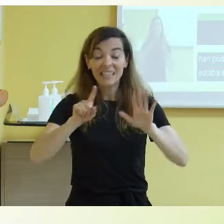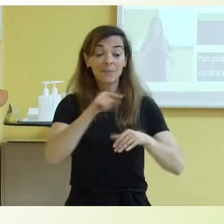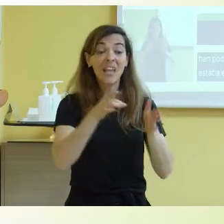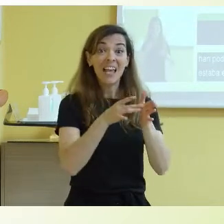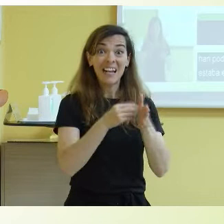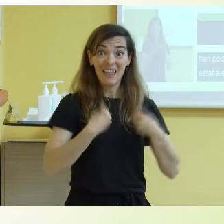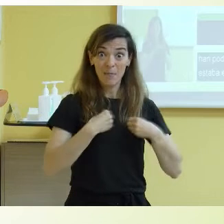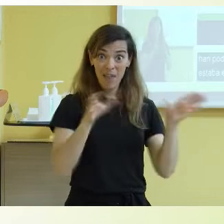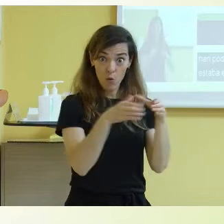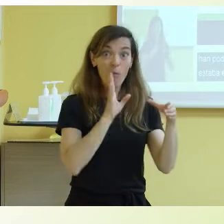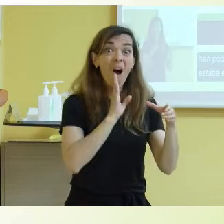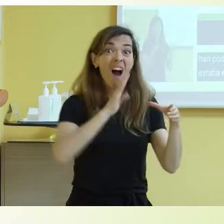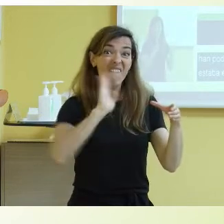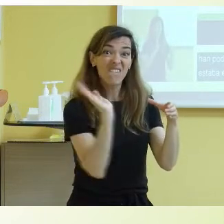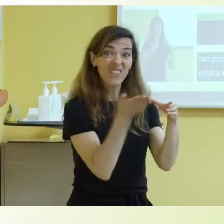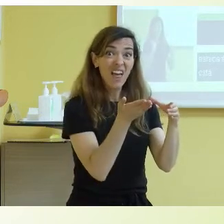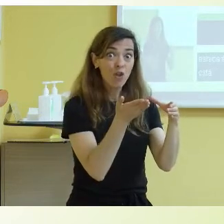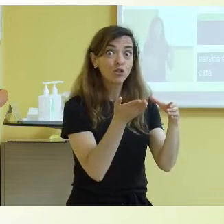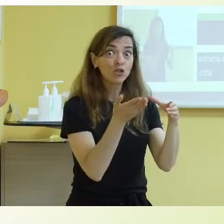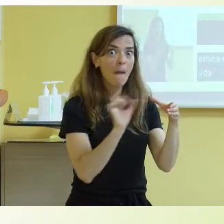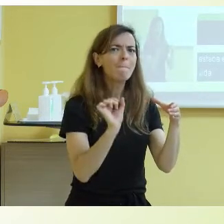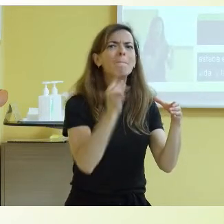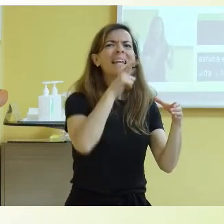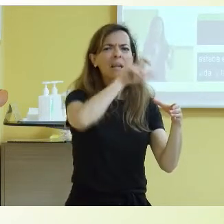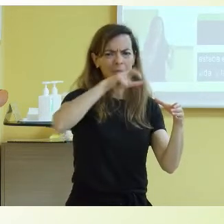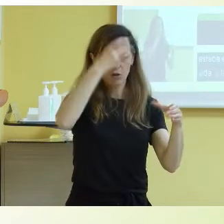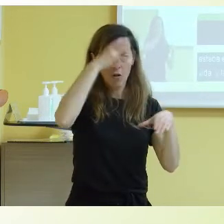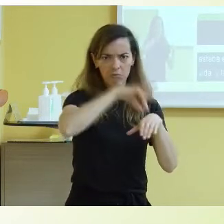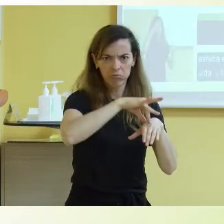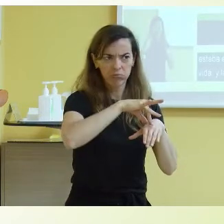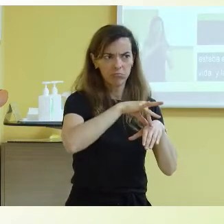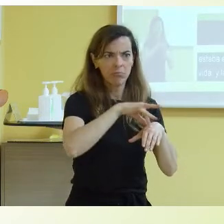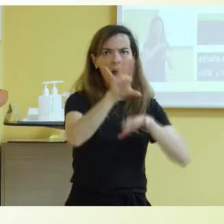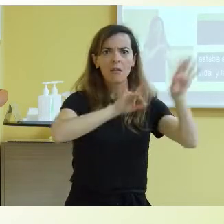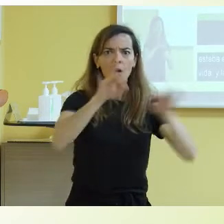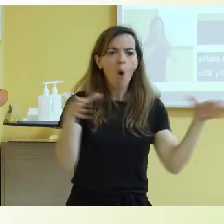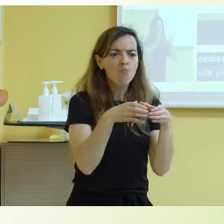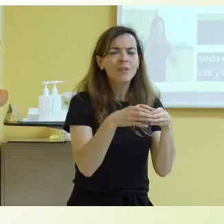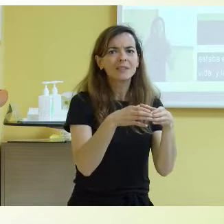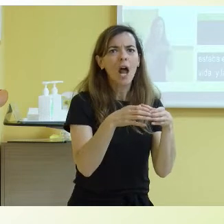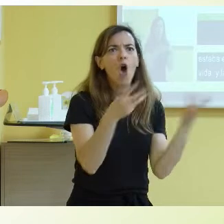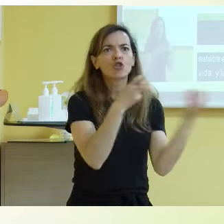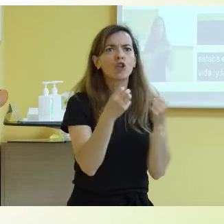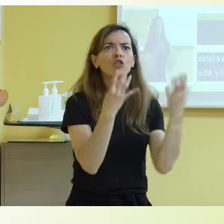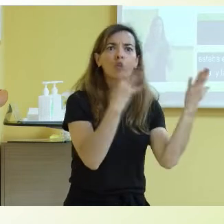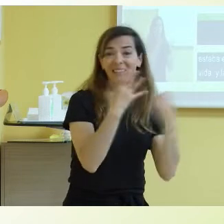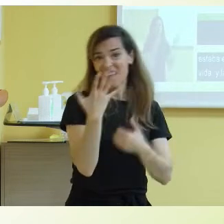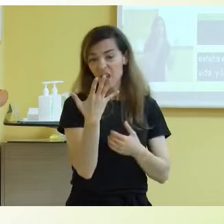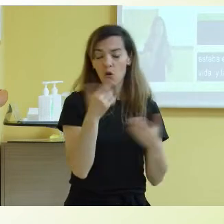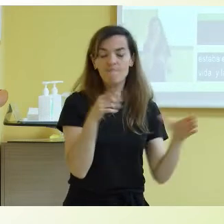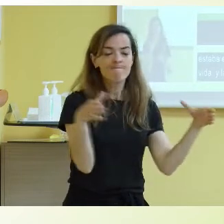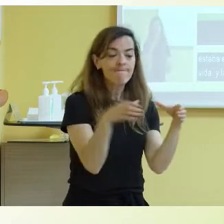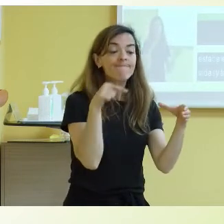de pacientes afectados, supervividos, más de 1.000 pacientes, bueno, en concreto la muestra fue de 1.000, participaron 895, se puede